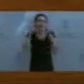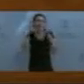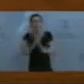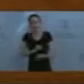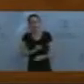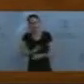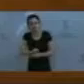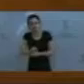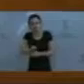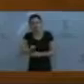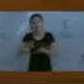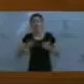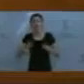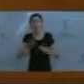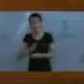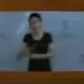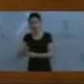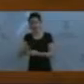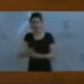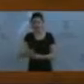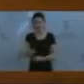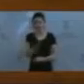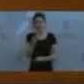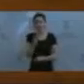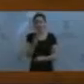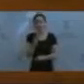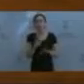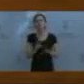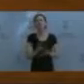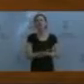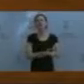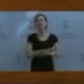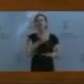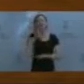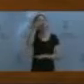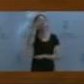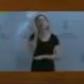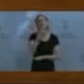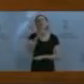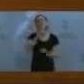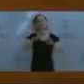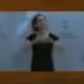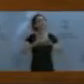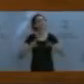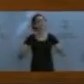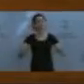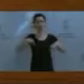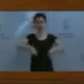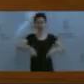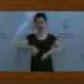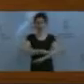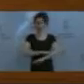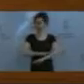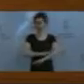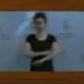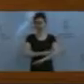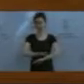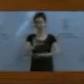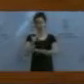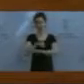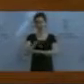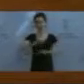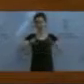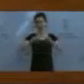gasto sanitario. Pero es que a este Gobierno no le interesa Asturias. A este Gobierno no le interesan los